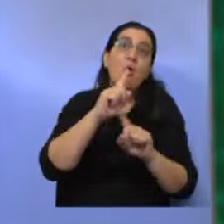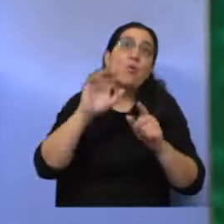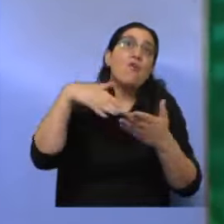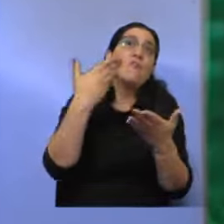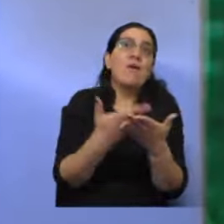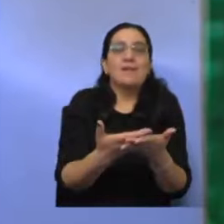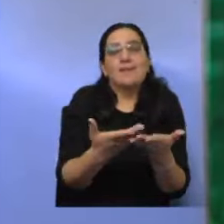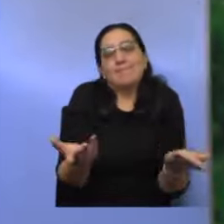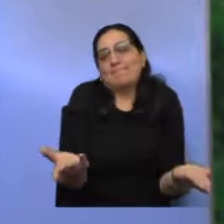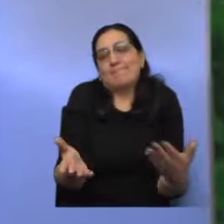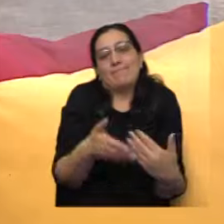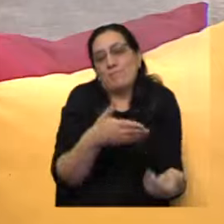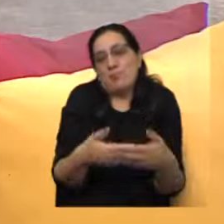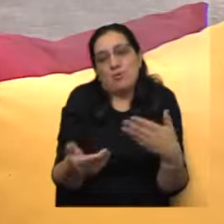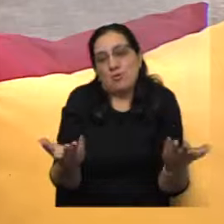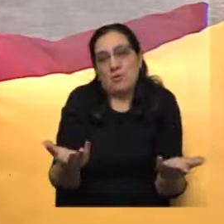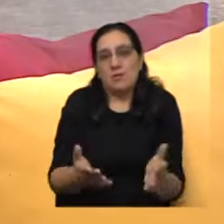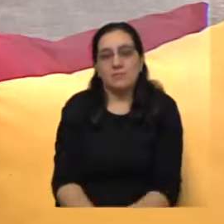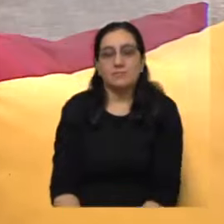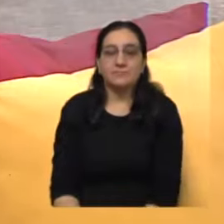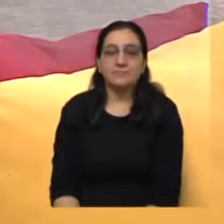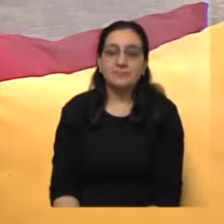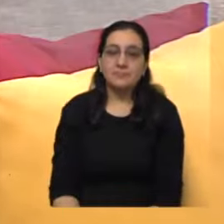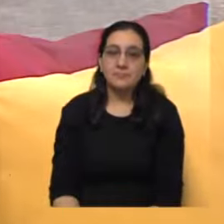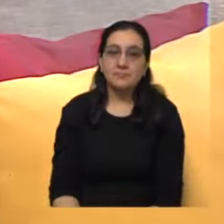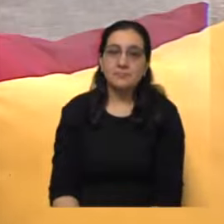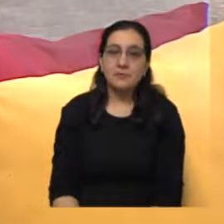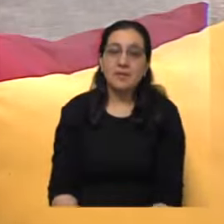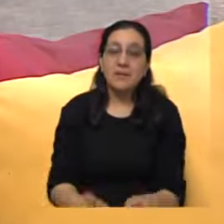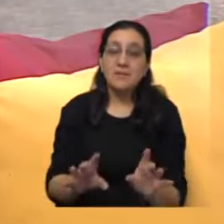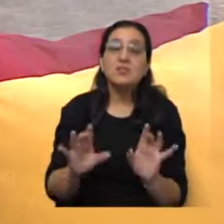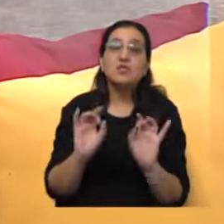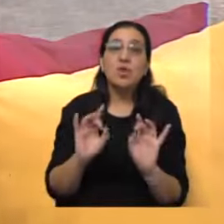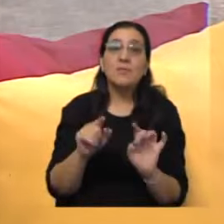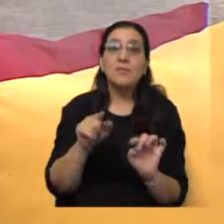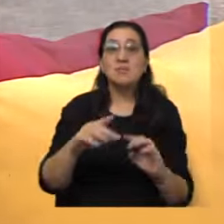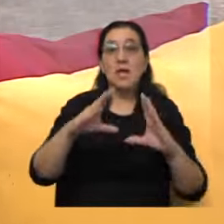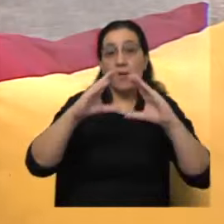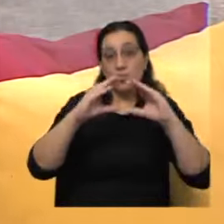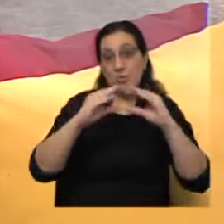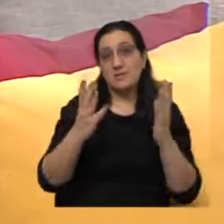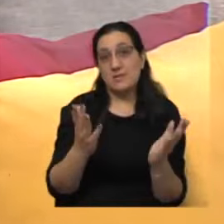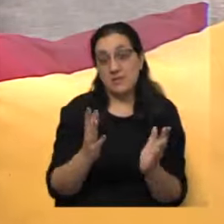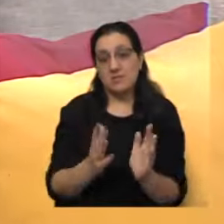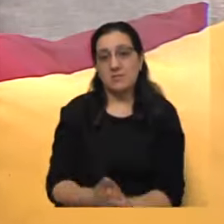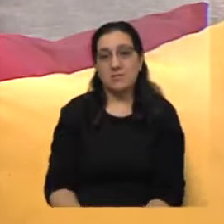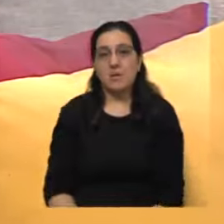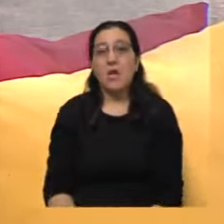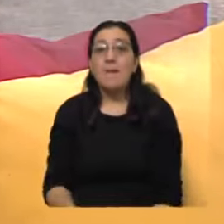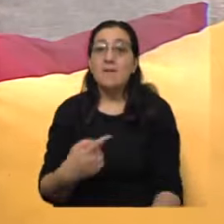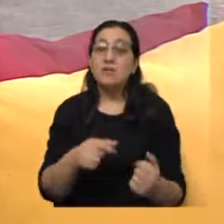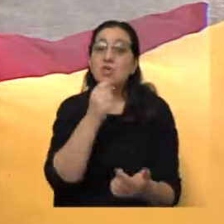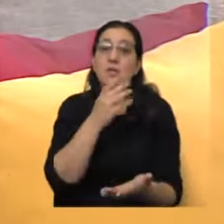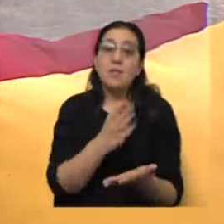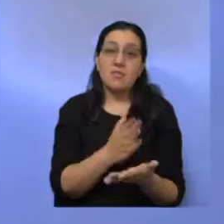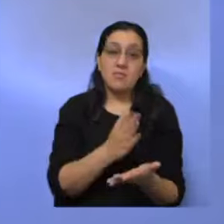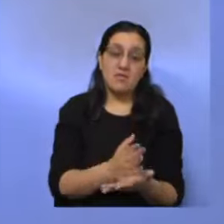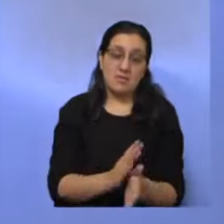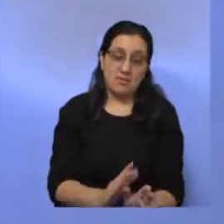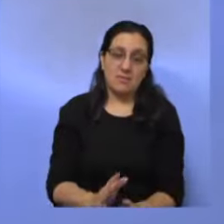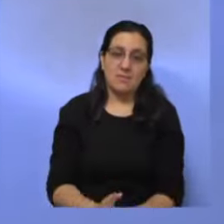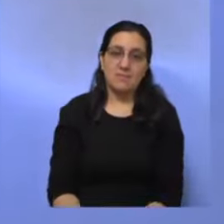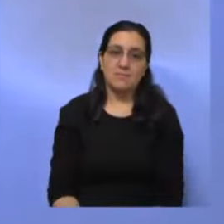además, tiene un componente de que es solamente con esa hamburguesa, o sea, es como un día opinable, ¿no? Pero es solidaridad, hay que agradecer. Qué buena Pero que está